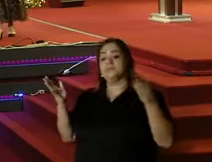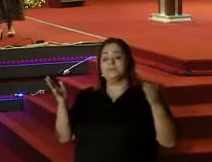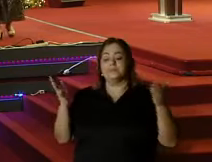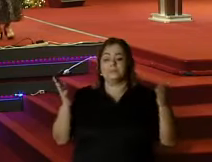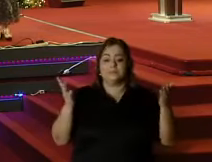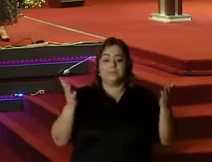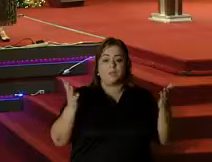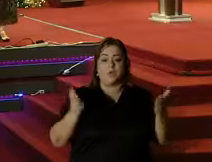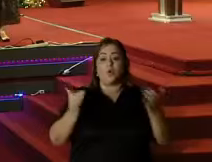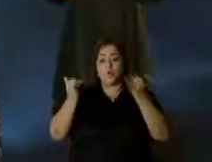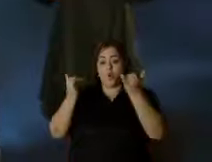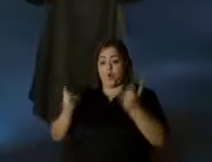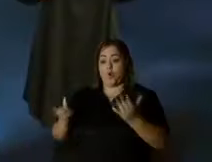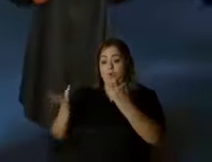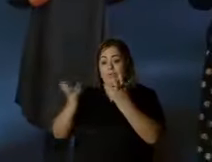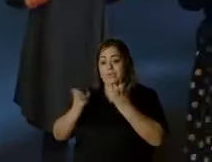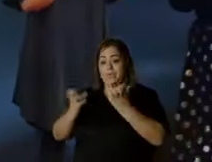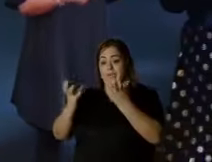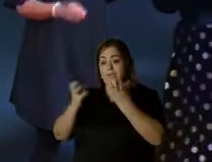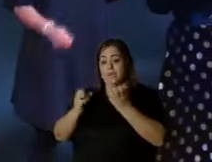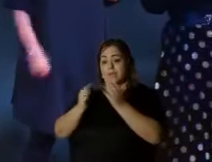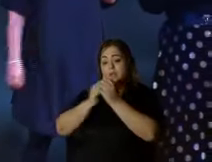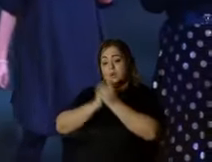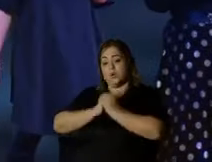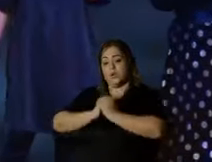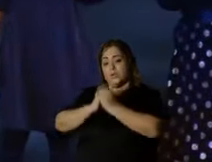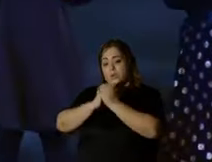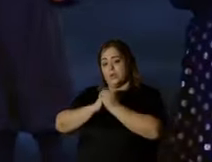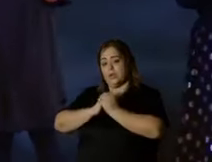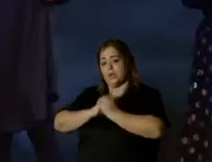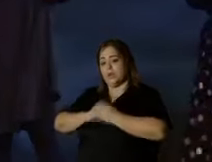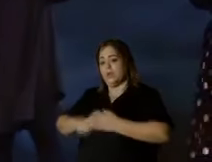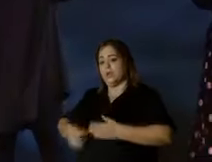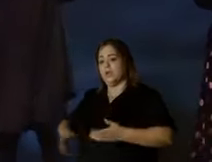adorar. Papá. Yo quiero